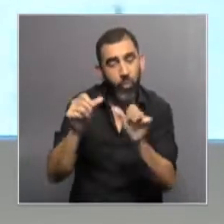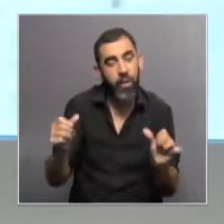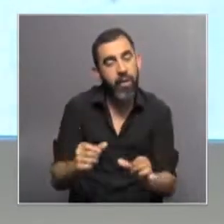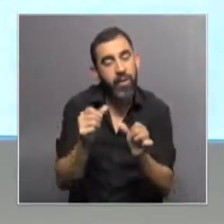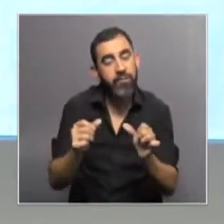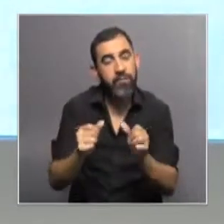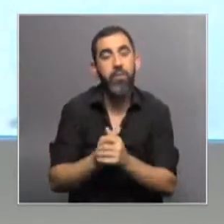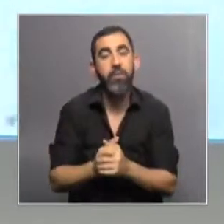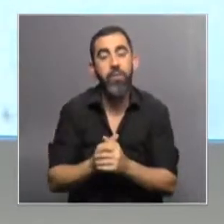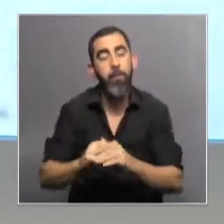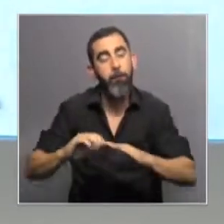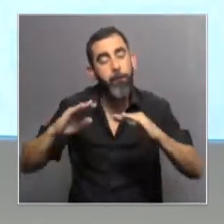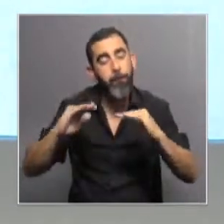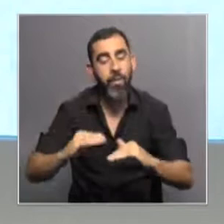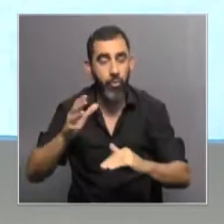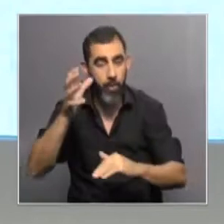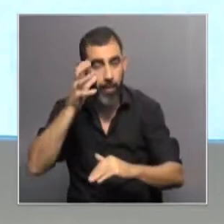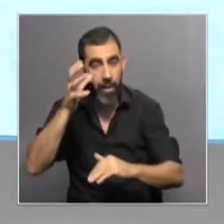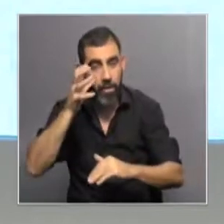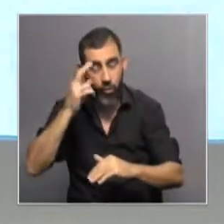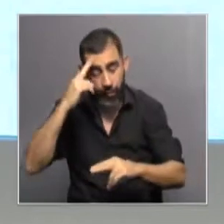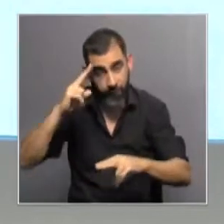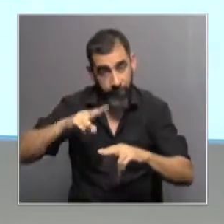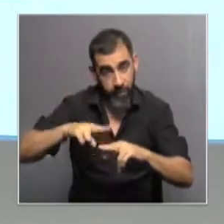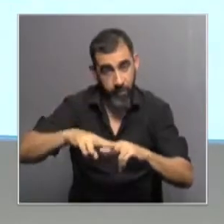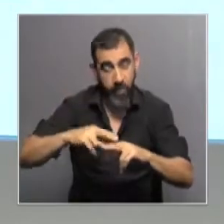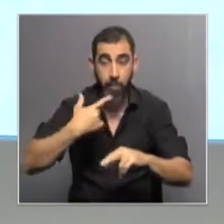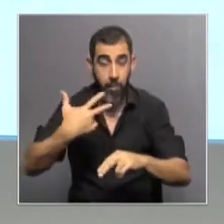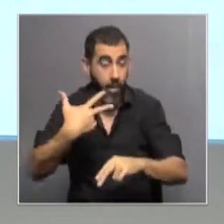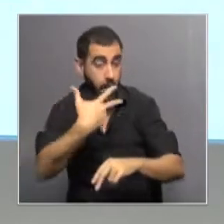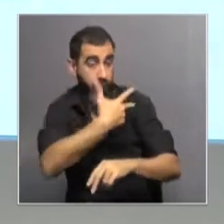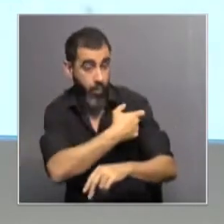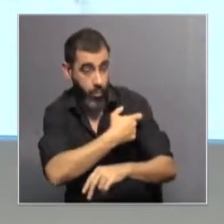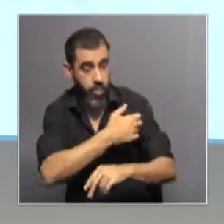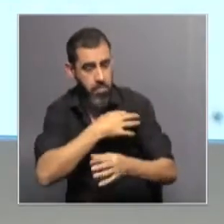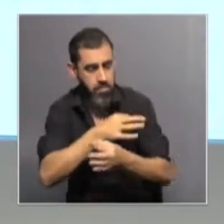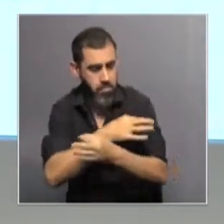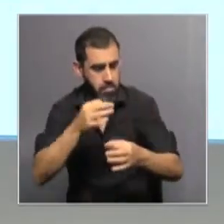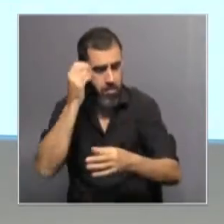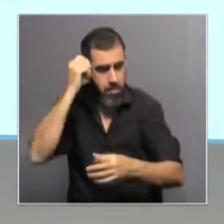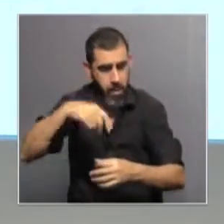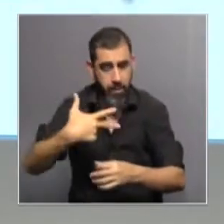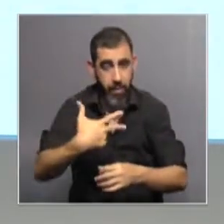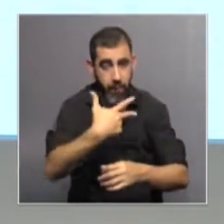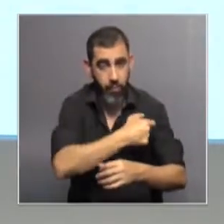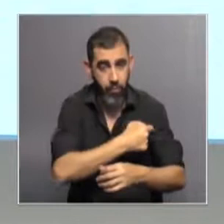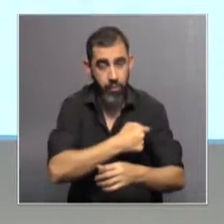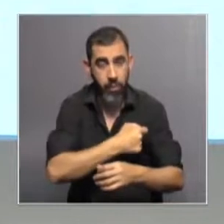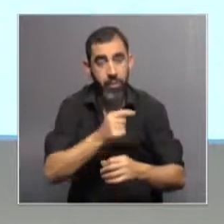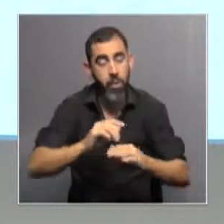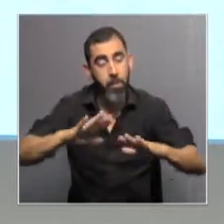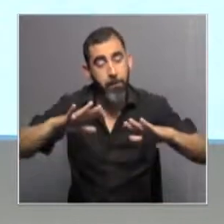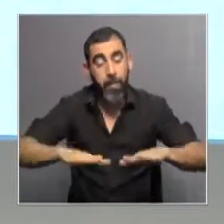es disminuir el riesgo de defectos de tubo neural. La vacunación. Tenemos excelentes planes de vacunación y lo que hace es